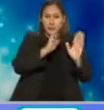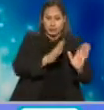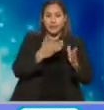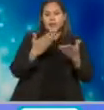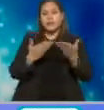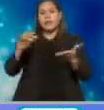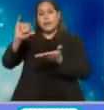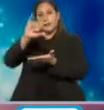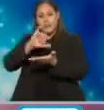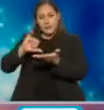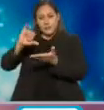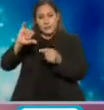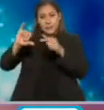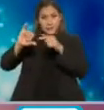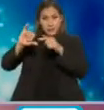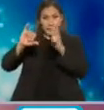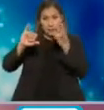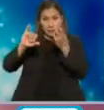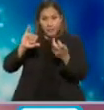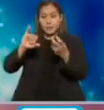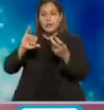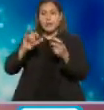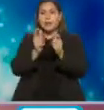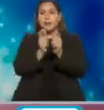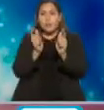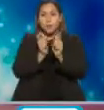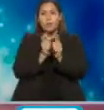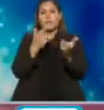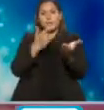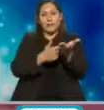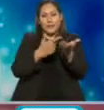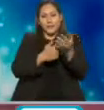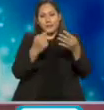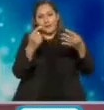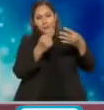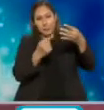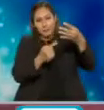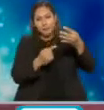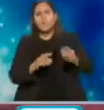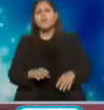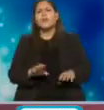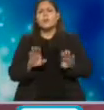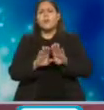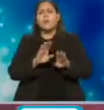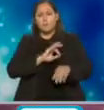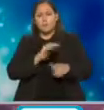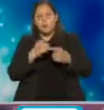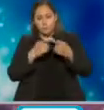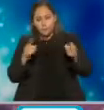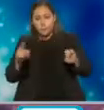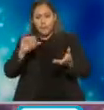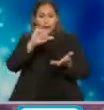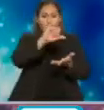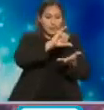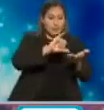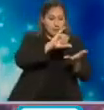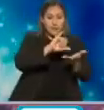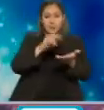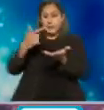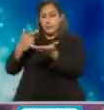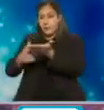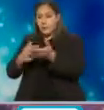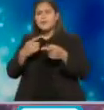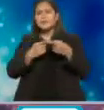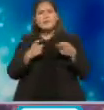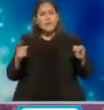forman parte, digamos, de este grupo, ¿no? Así es. ¿Cómo podríamos diferenciar lo que es un aceite o una grasa?